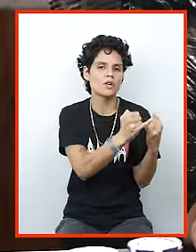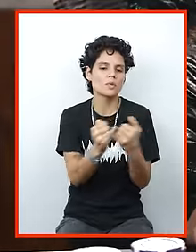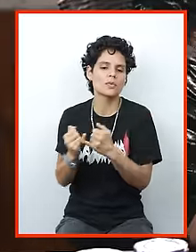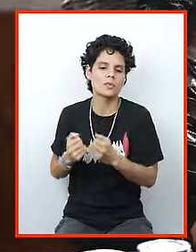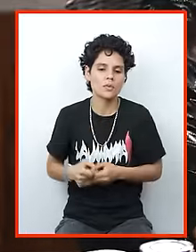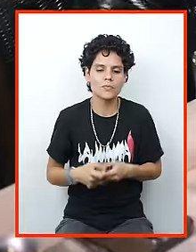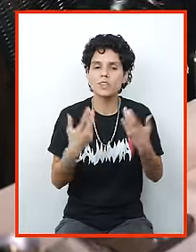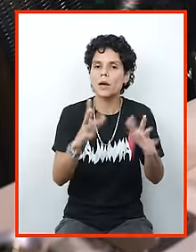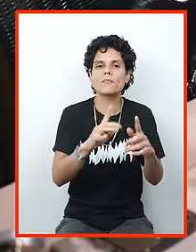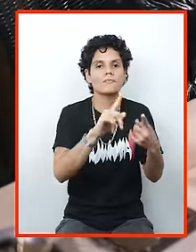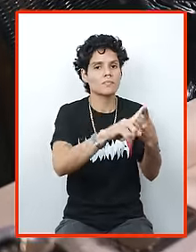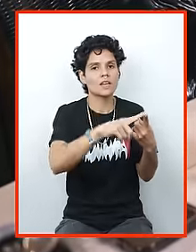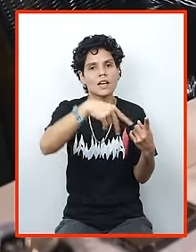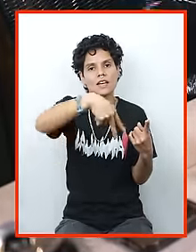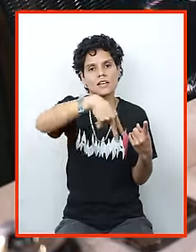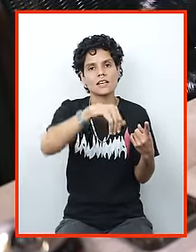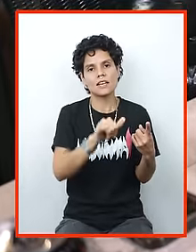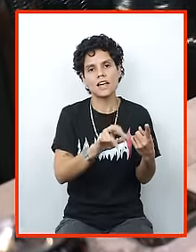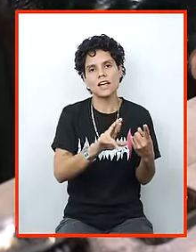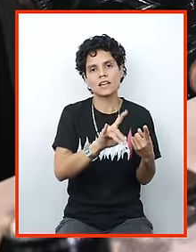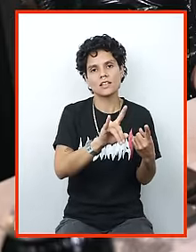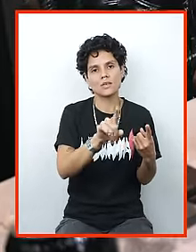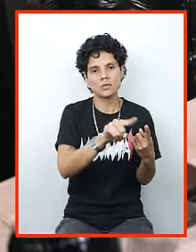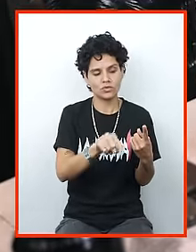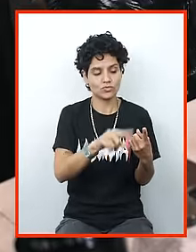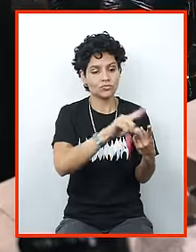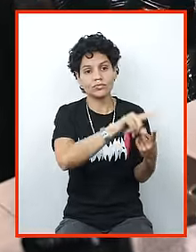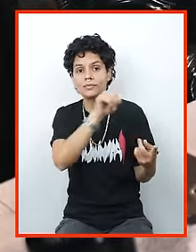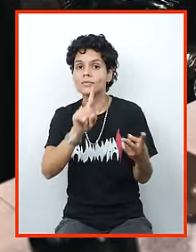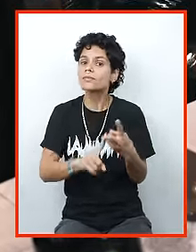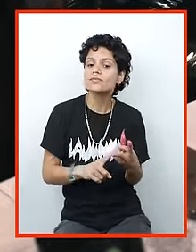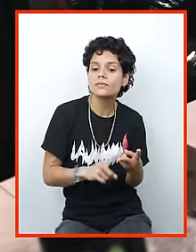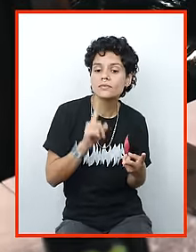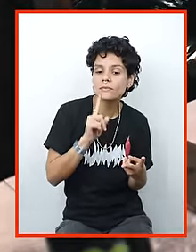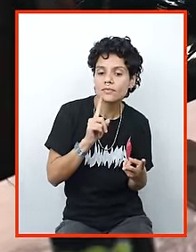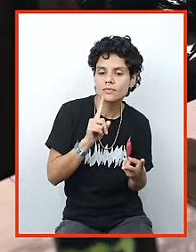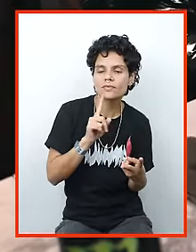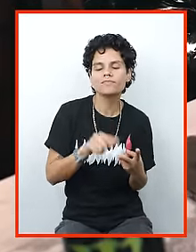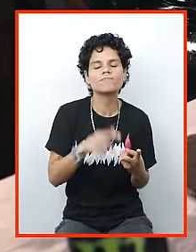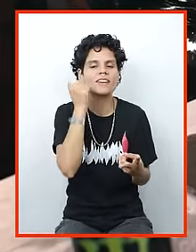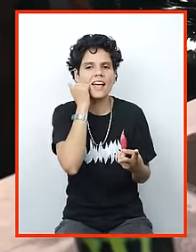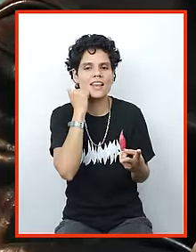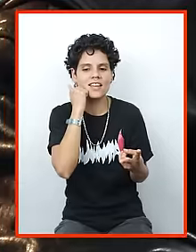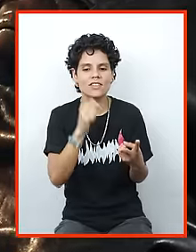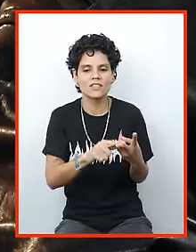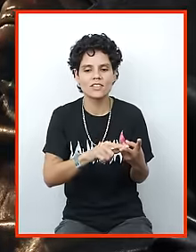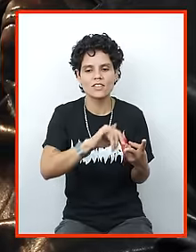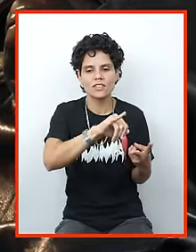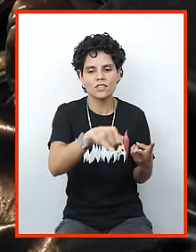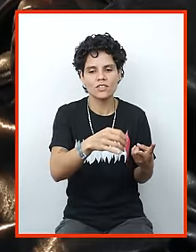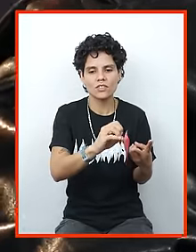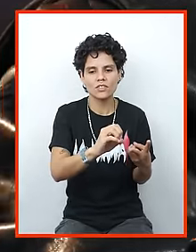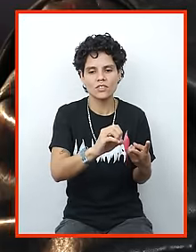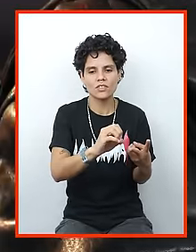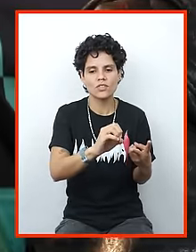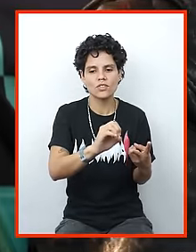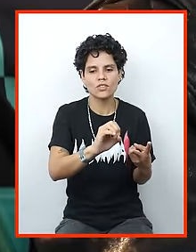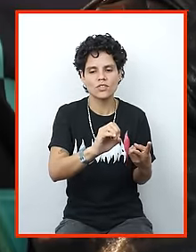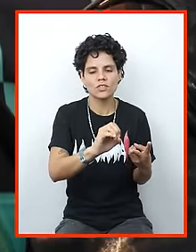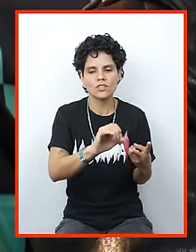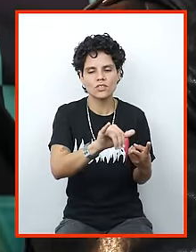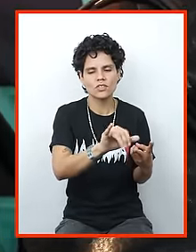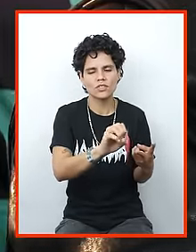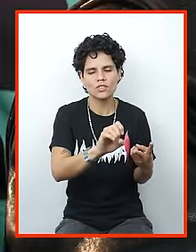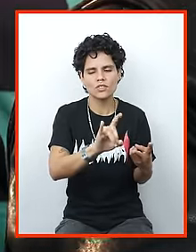que sí. Somos de la misma onda. ¿Una ficha? Una ficha. Nirus. Sí. ¿Otra ficha? Otra... a un amigo igual le tengo harto cariño, que es el Young C For Real, un